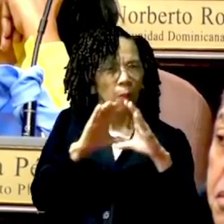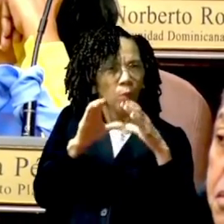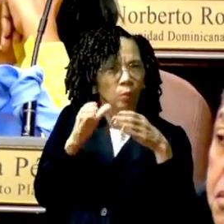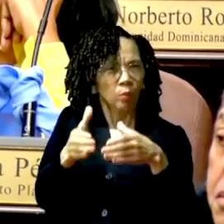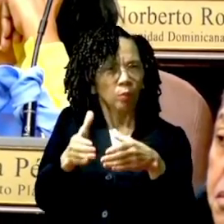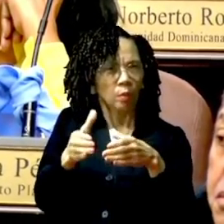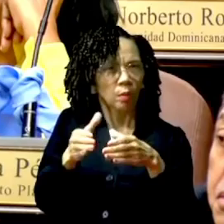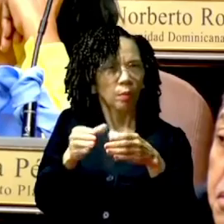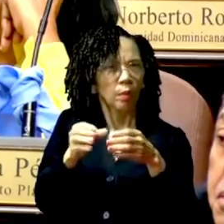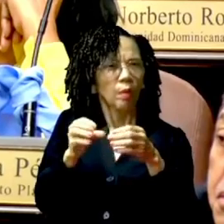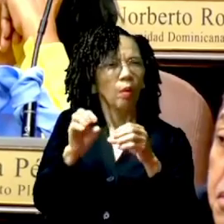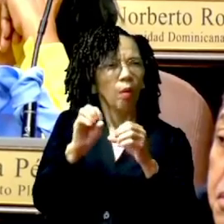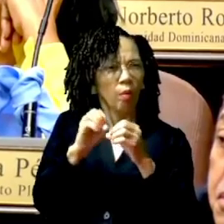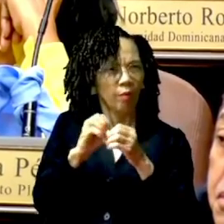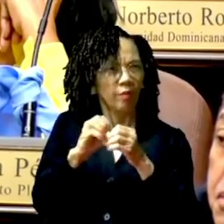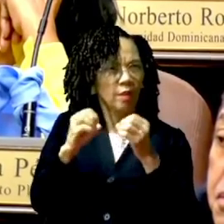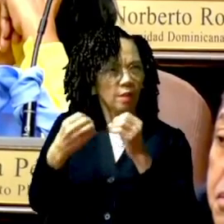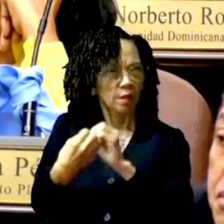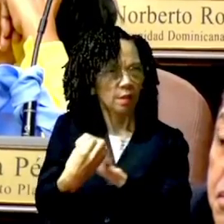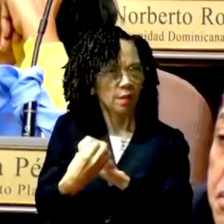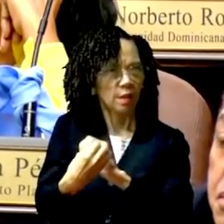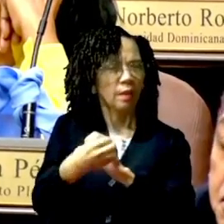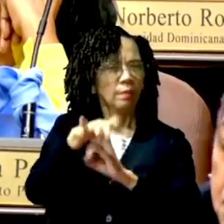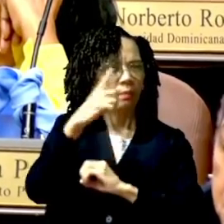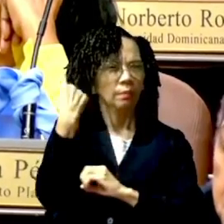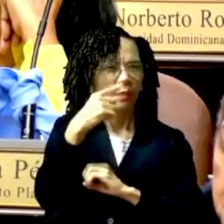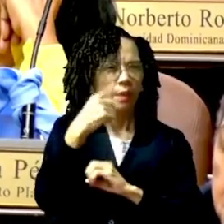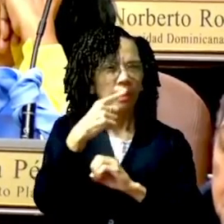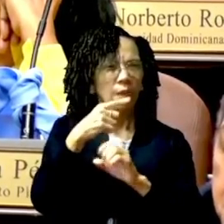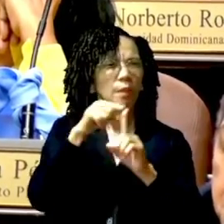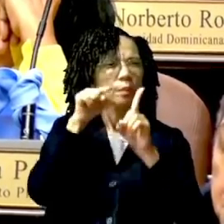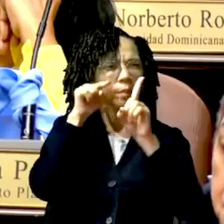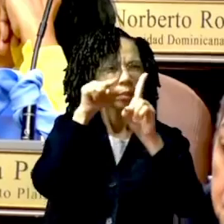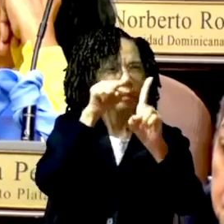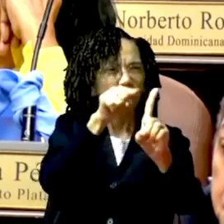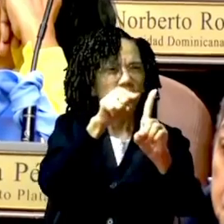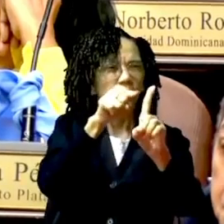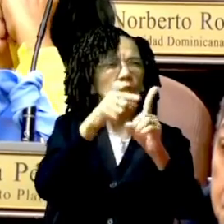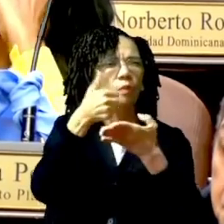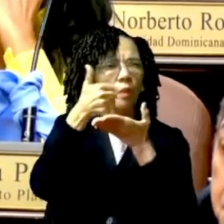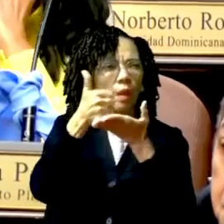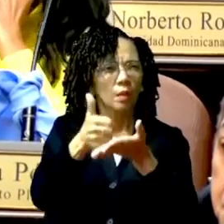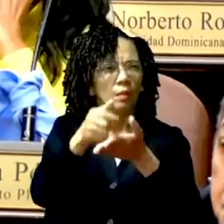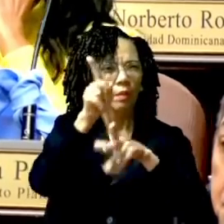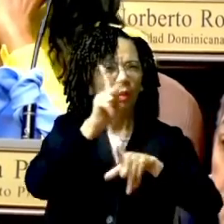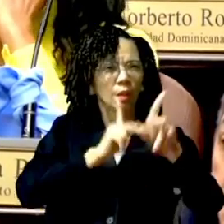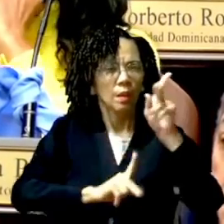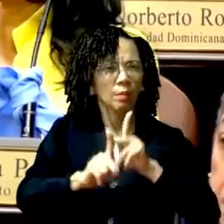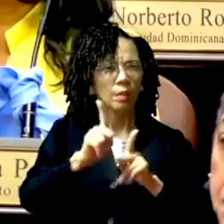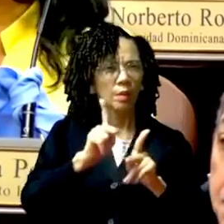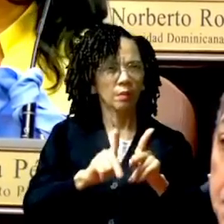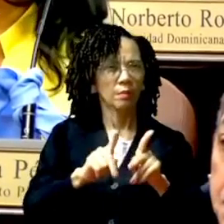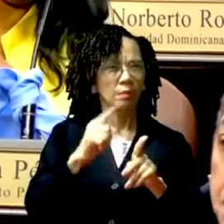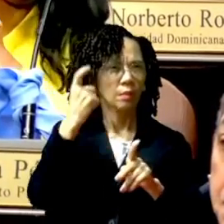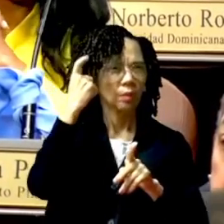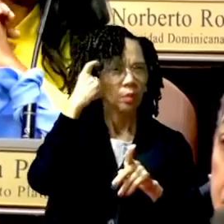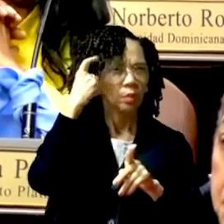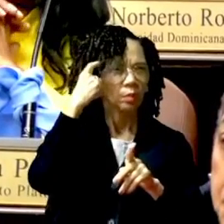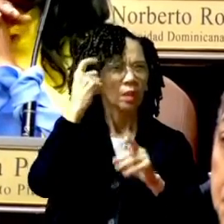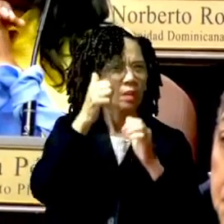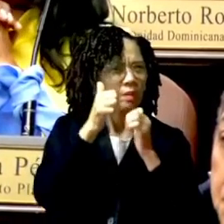existía. Es momento de acción y no ver cada caso como un asombro. Ante